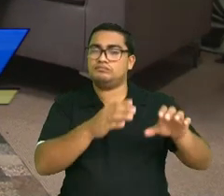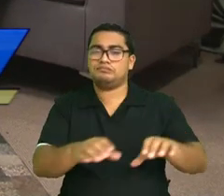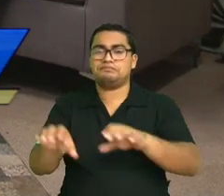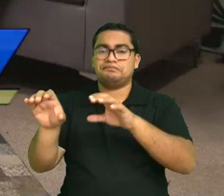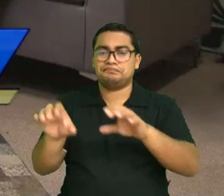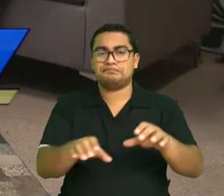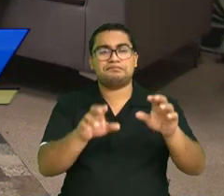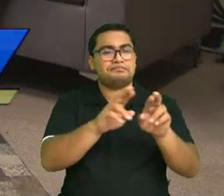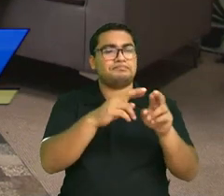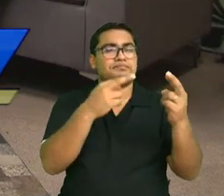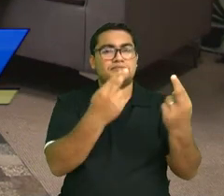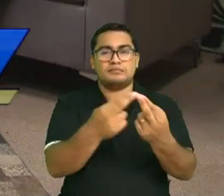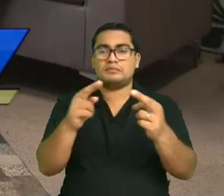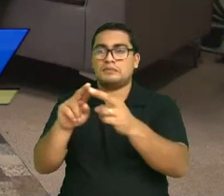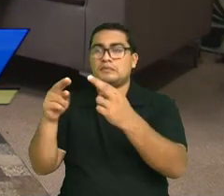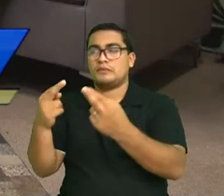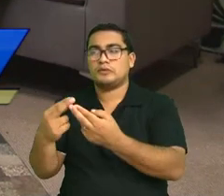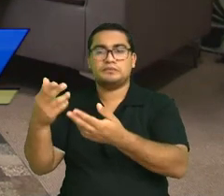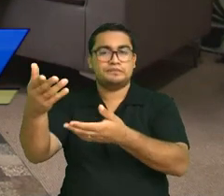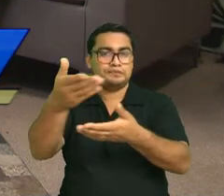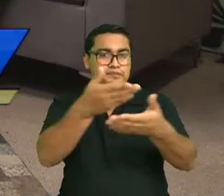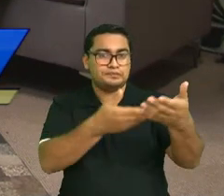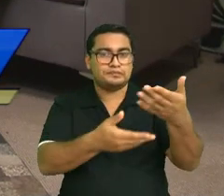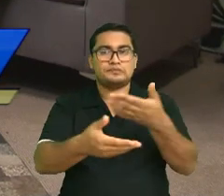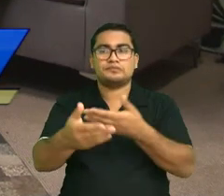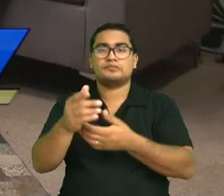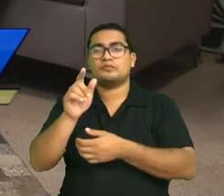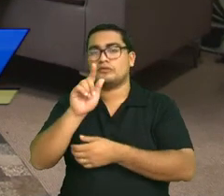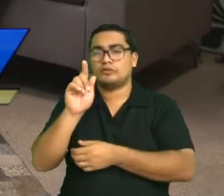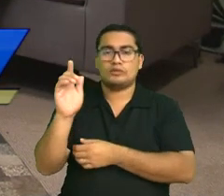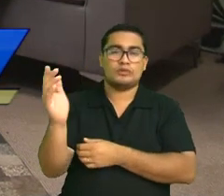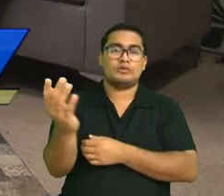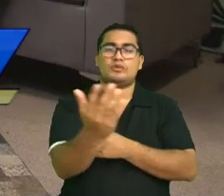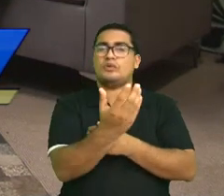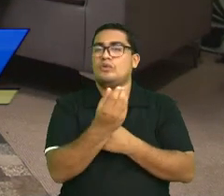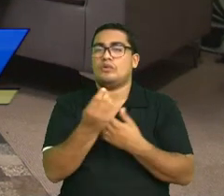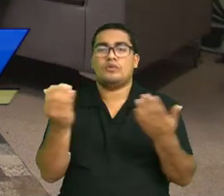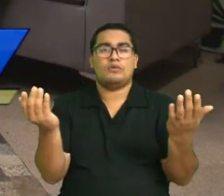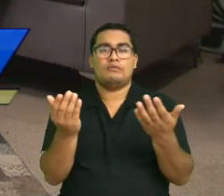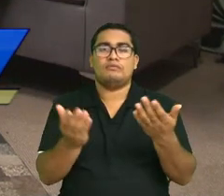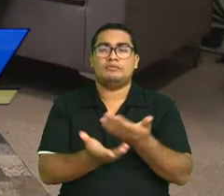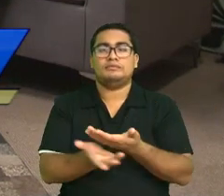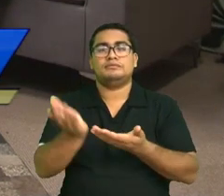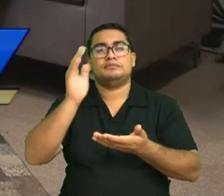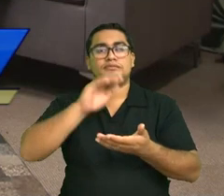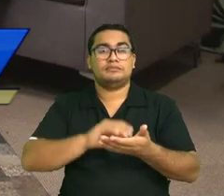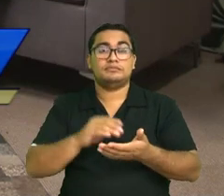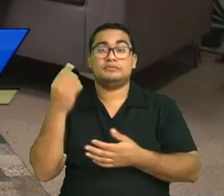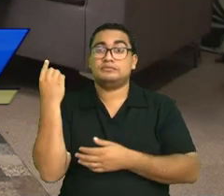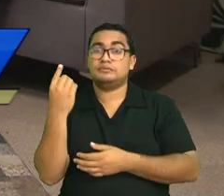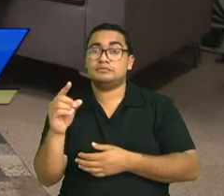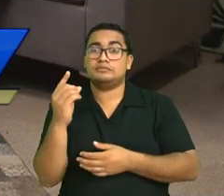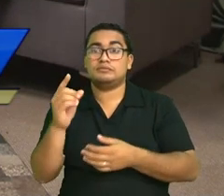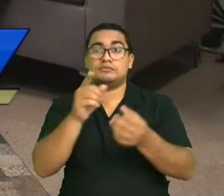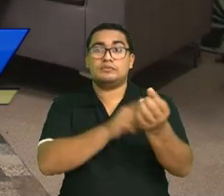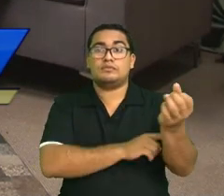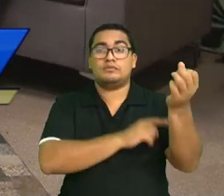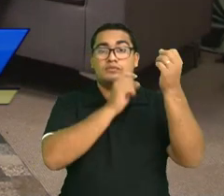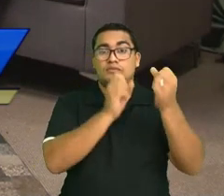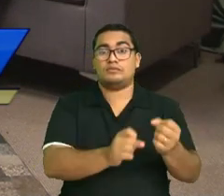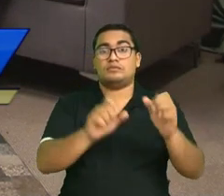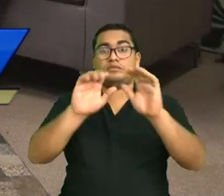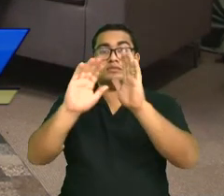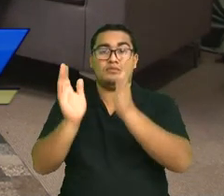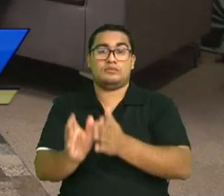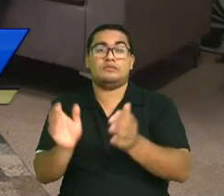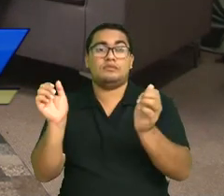de foros, de compartir, digamos, toda esa restitución de derechos de nuestros hermanos y hermanas con